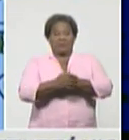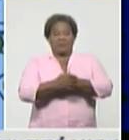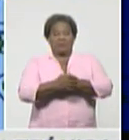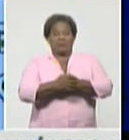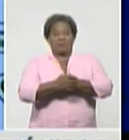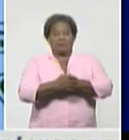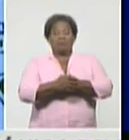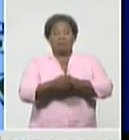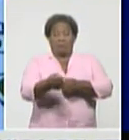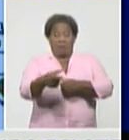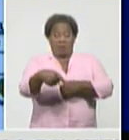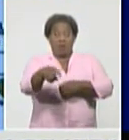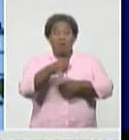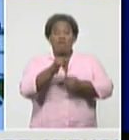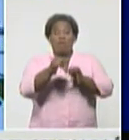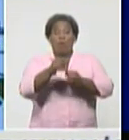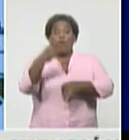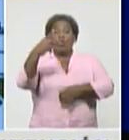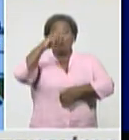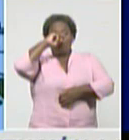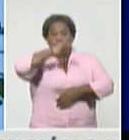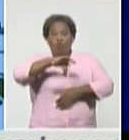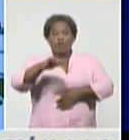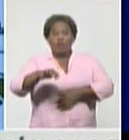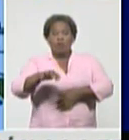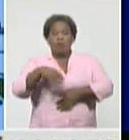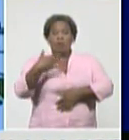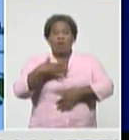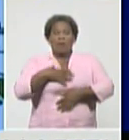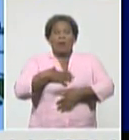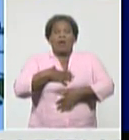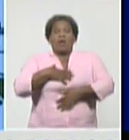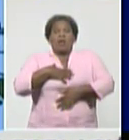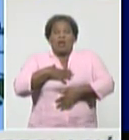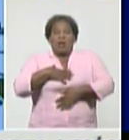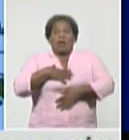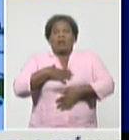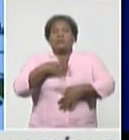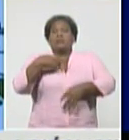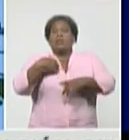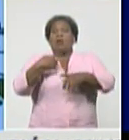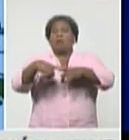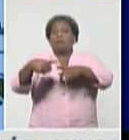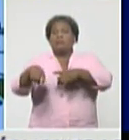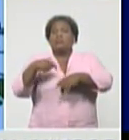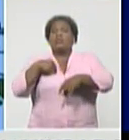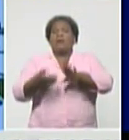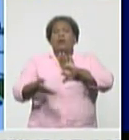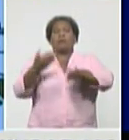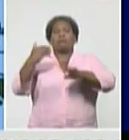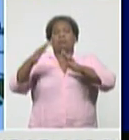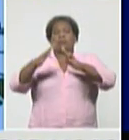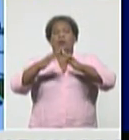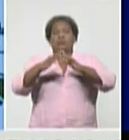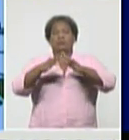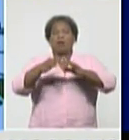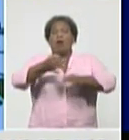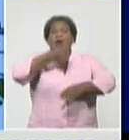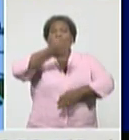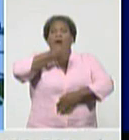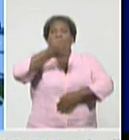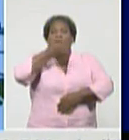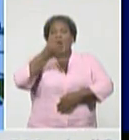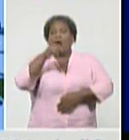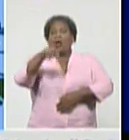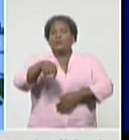que 2 niños habían sufrido un síndrome inflamatorio multisistémico y se estaban recuperando en casa. ¿Podría darnos una